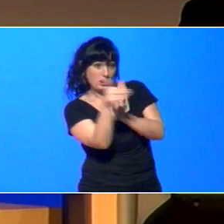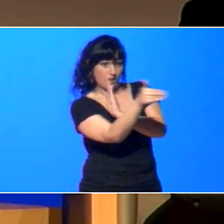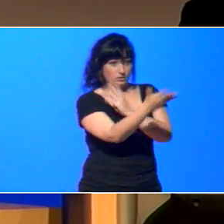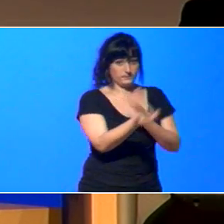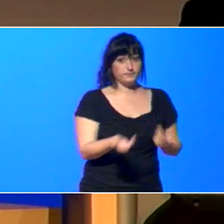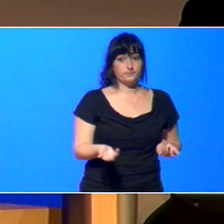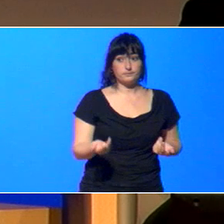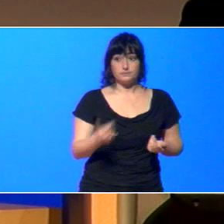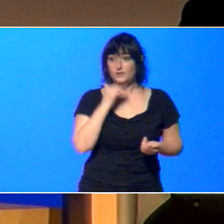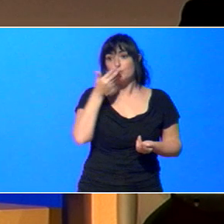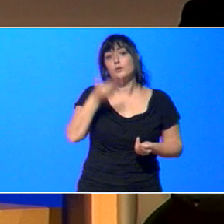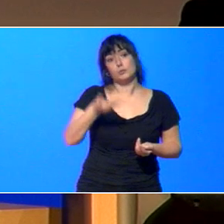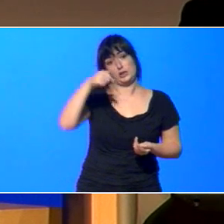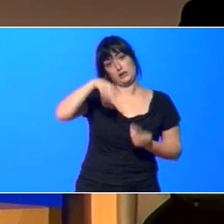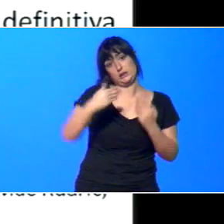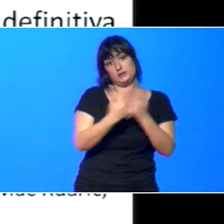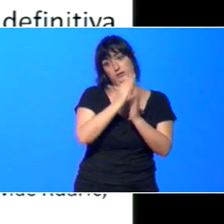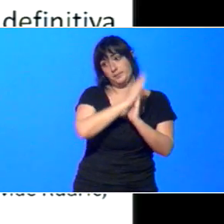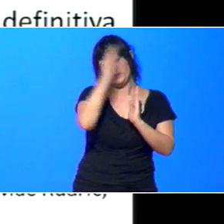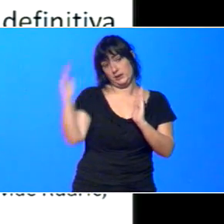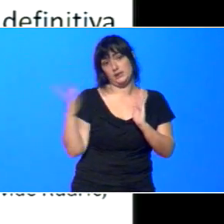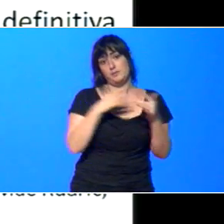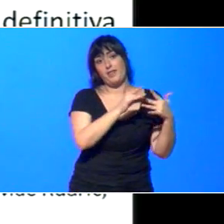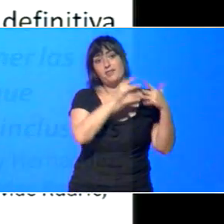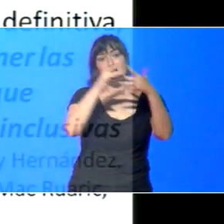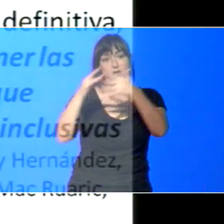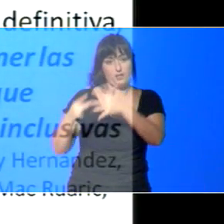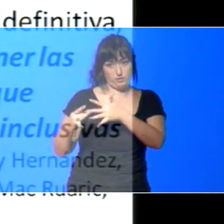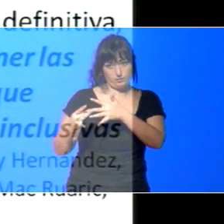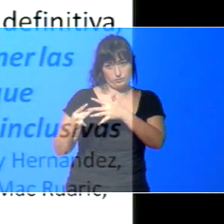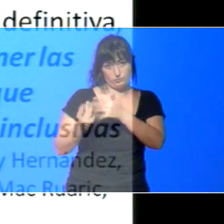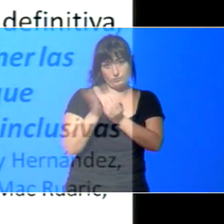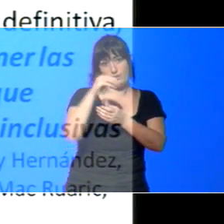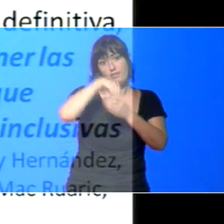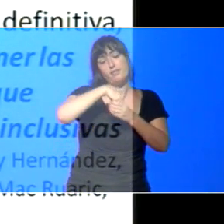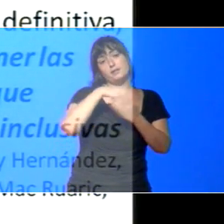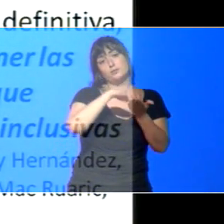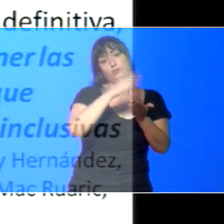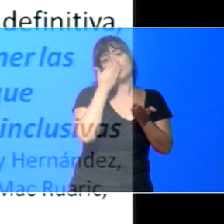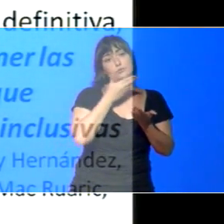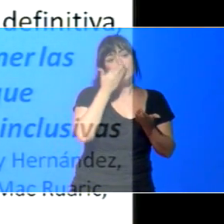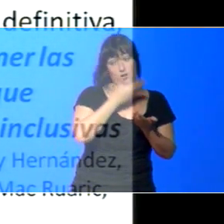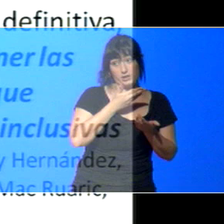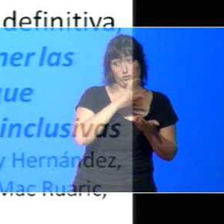que ya se ha apuntado esta mañana, del liderazgo, de los liderazgos en los centros escolares, que no es